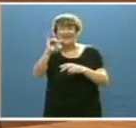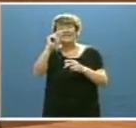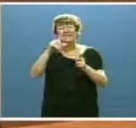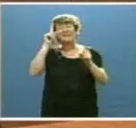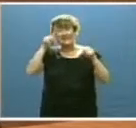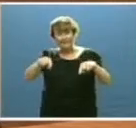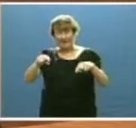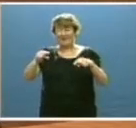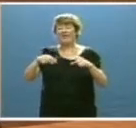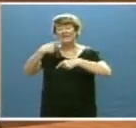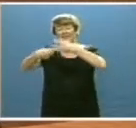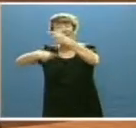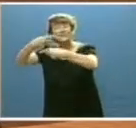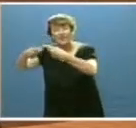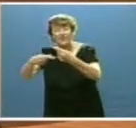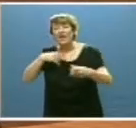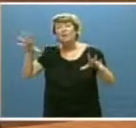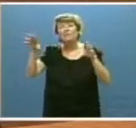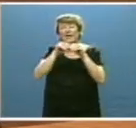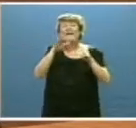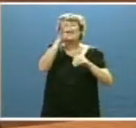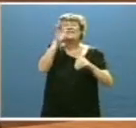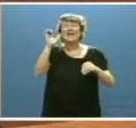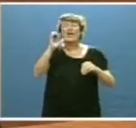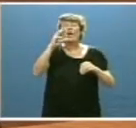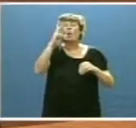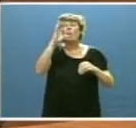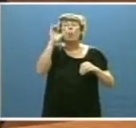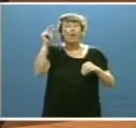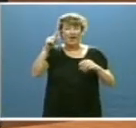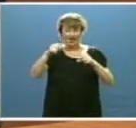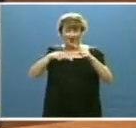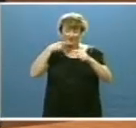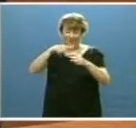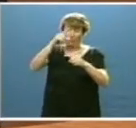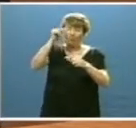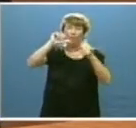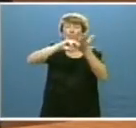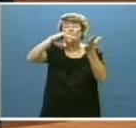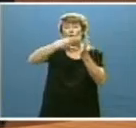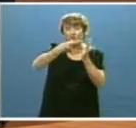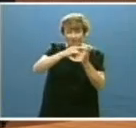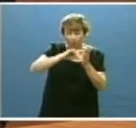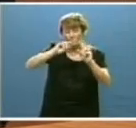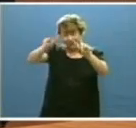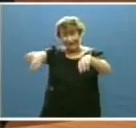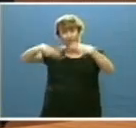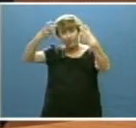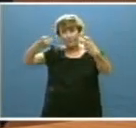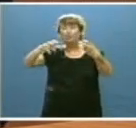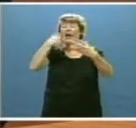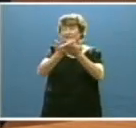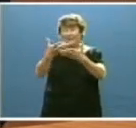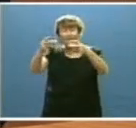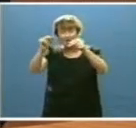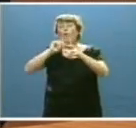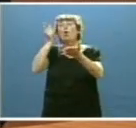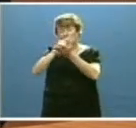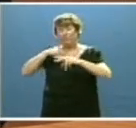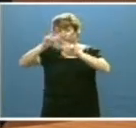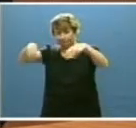completaremos el proyecto t-cue de transferencia de conocimiento universidad empresa y lo renovaremos a su finalización